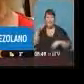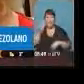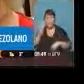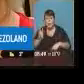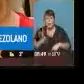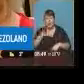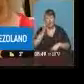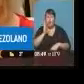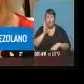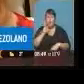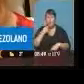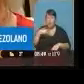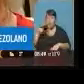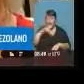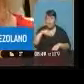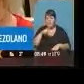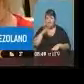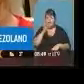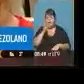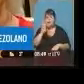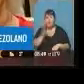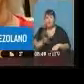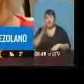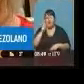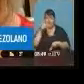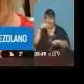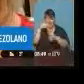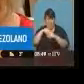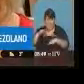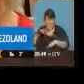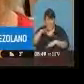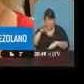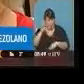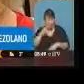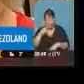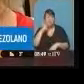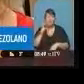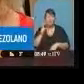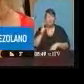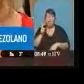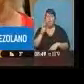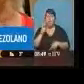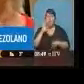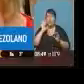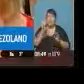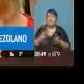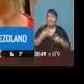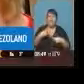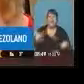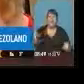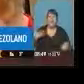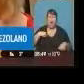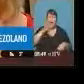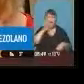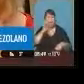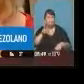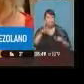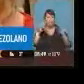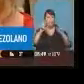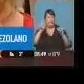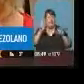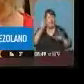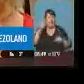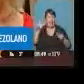la imposibilidad que tienen los venezolanos que están en territorio de Venezuela para poder enterarse de lo que nosotros quizás vemos en